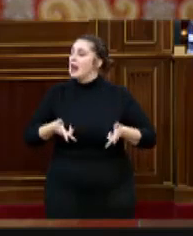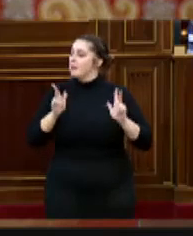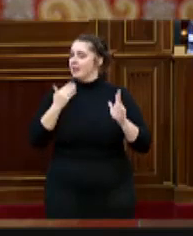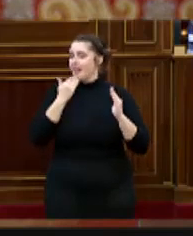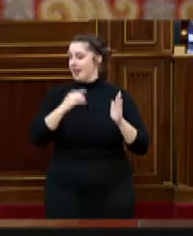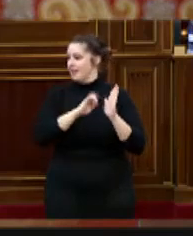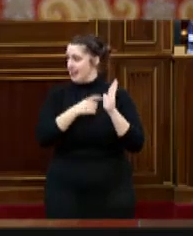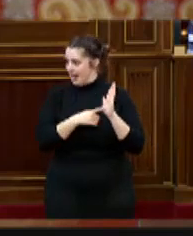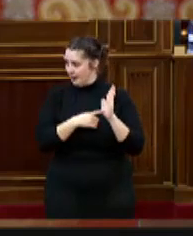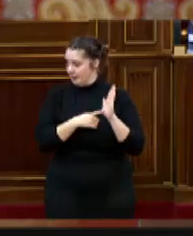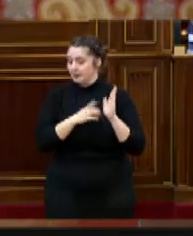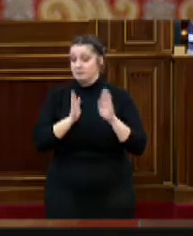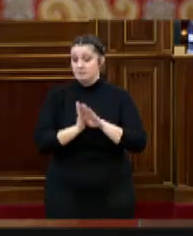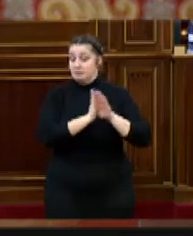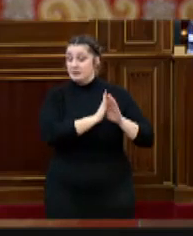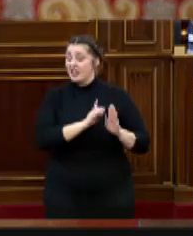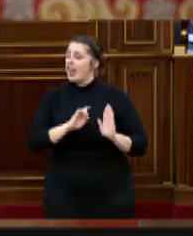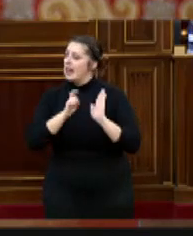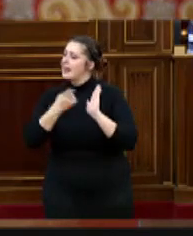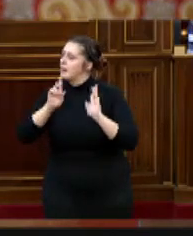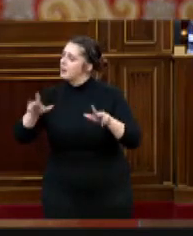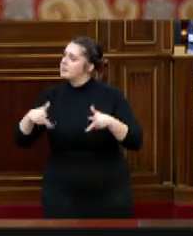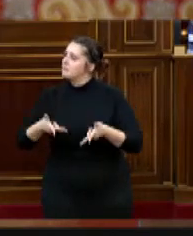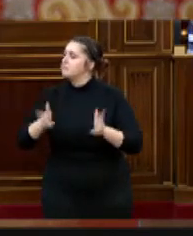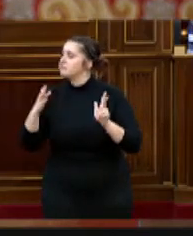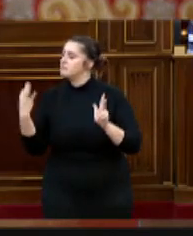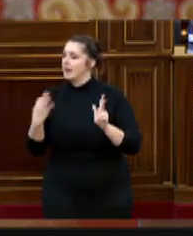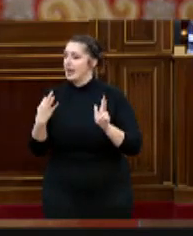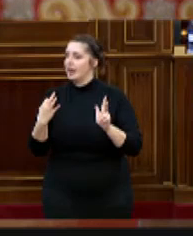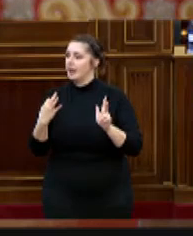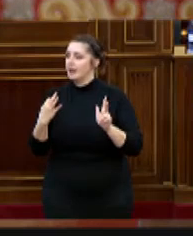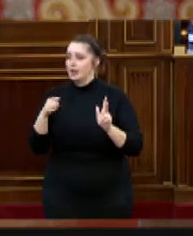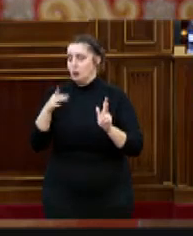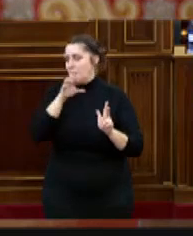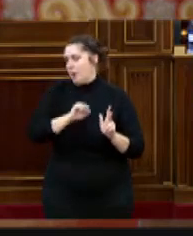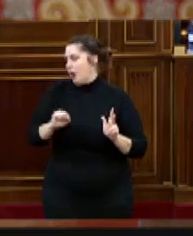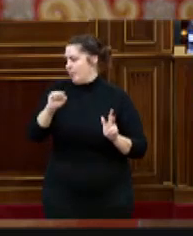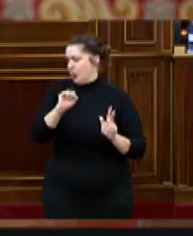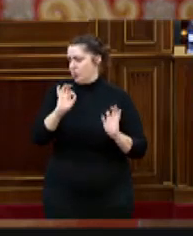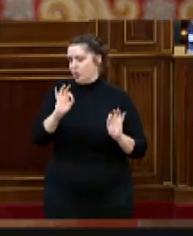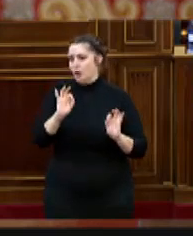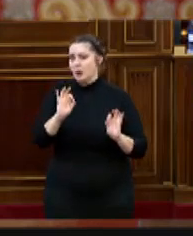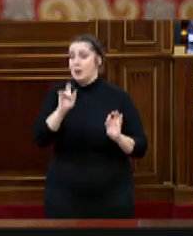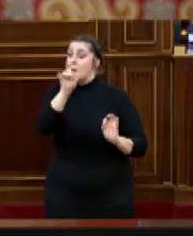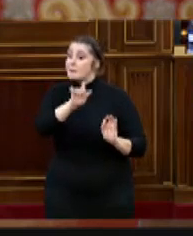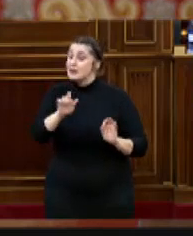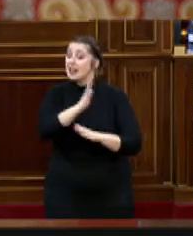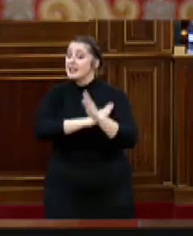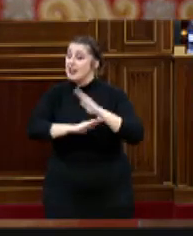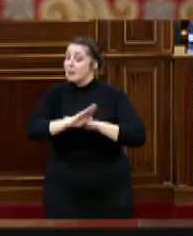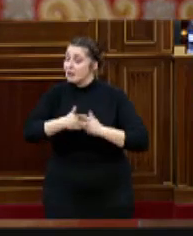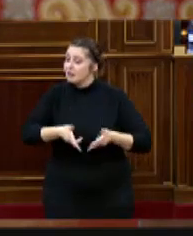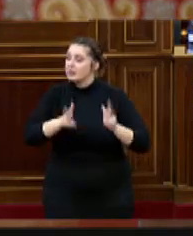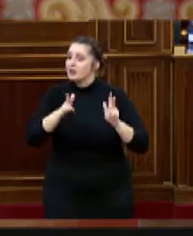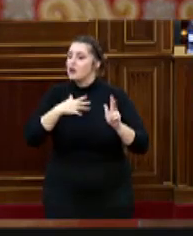la ley también permite efectivamente Y esto es magnífico que las personas con discapacidad puedan